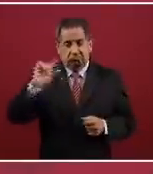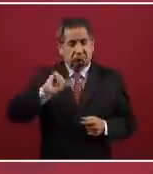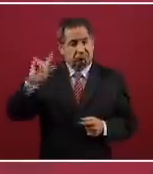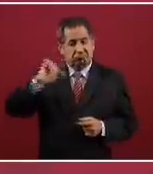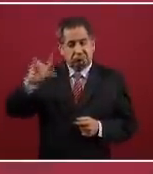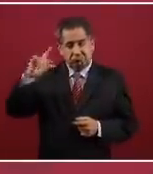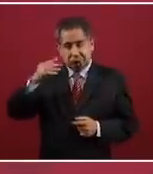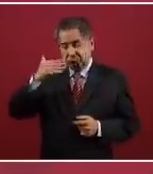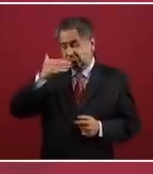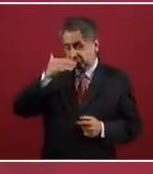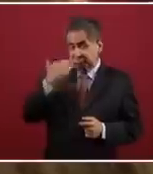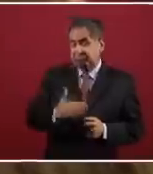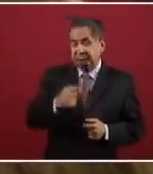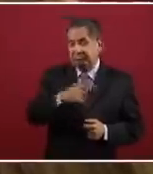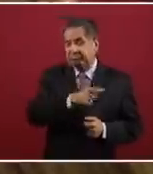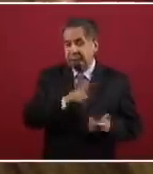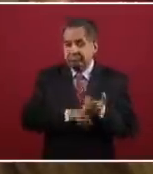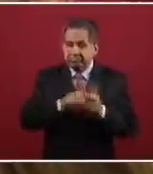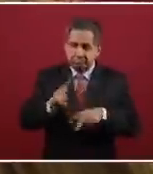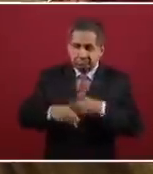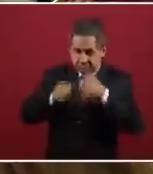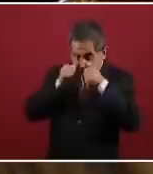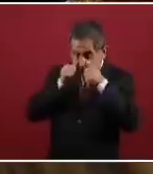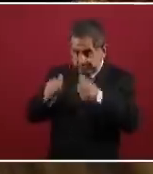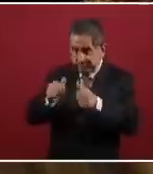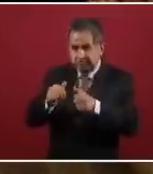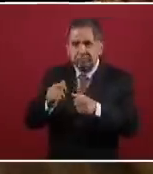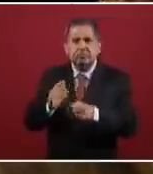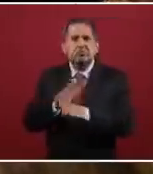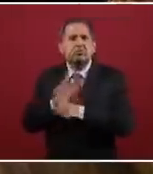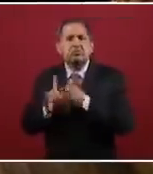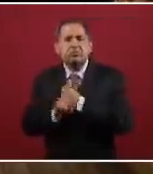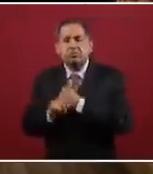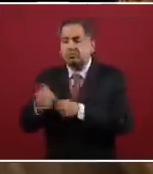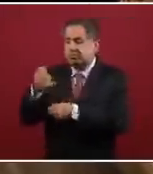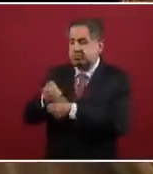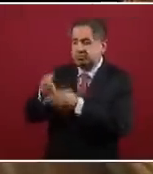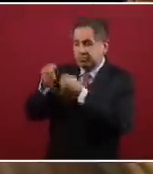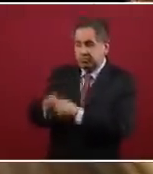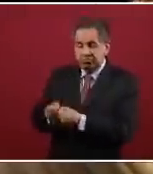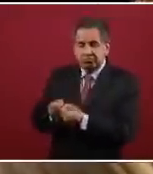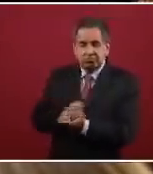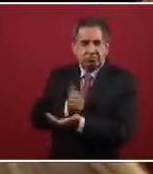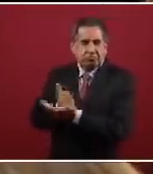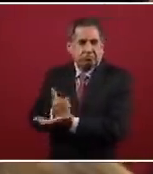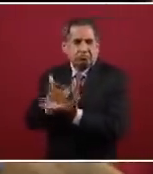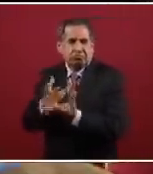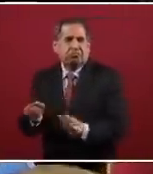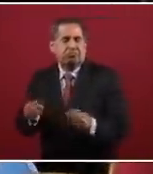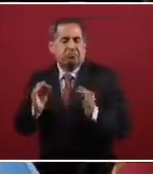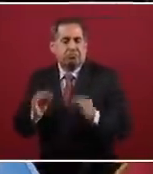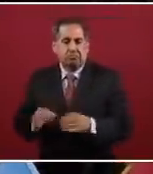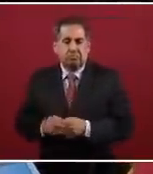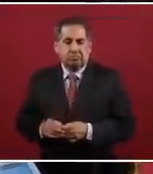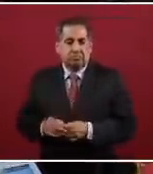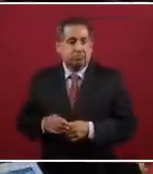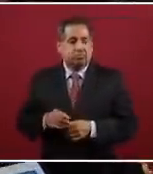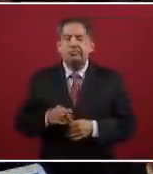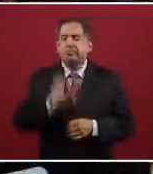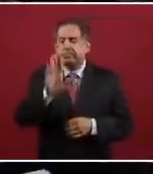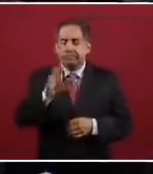profesionales para atender el problema de la inseguridad y de la violencia. ¿Qué quieren nuestros